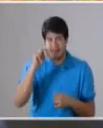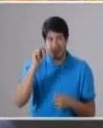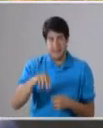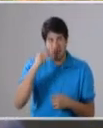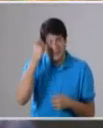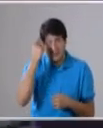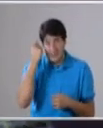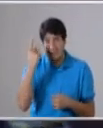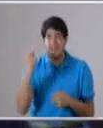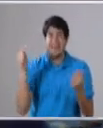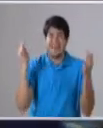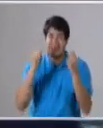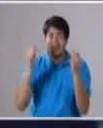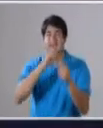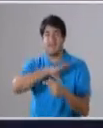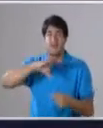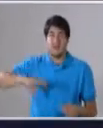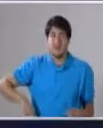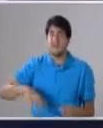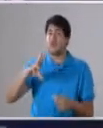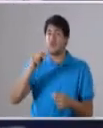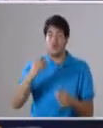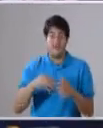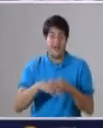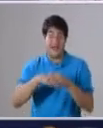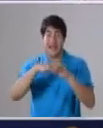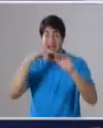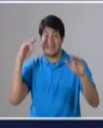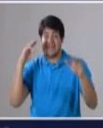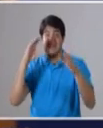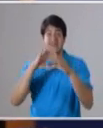que el anticristo no va a surgir de Europa.